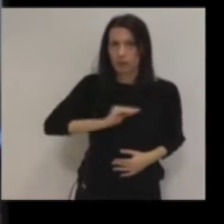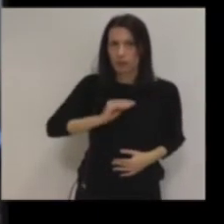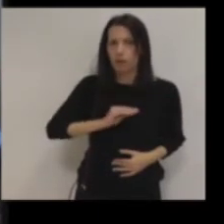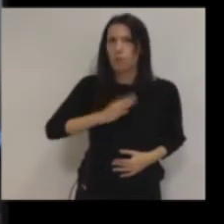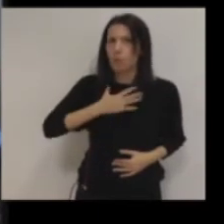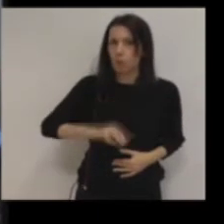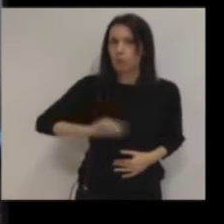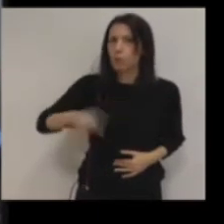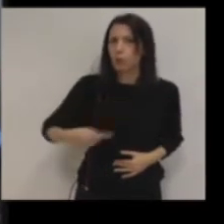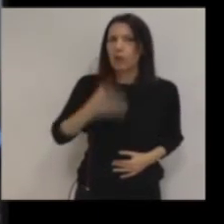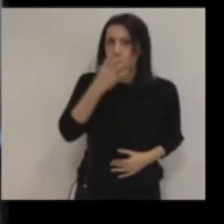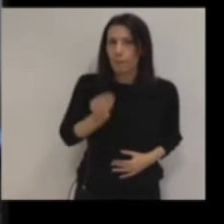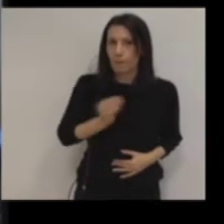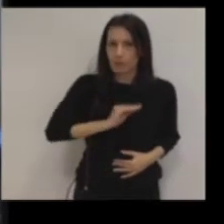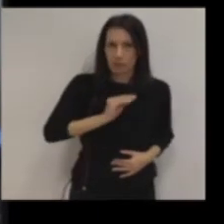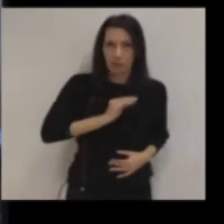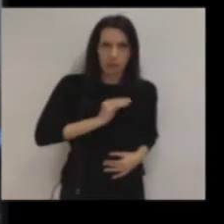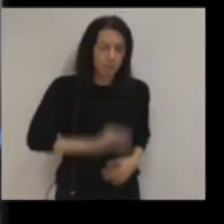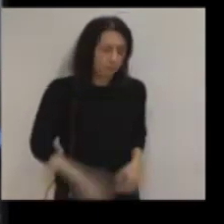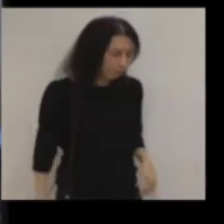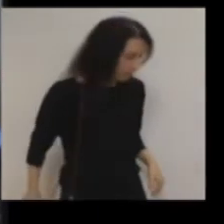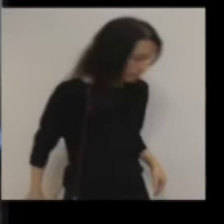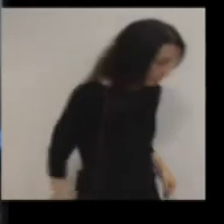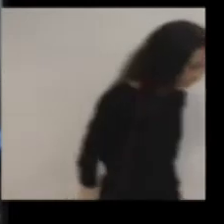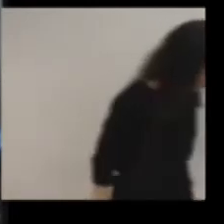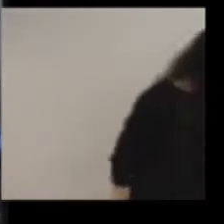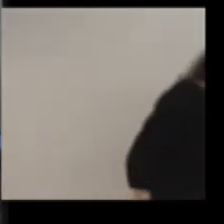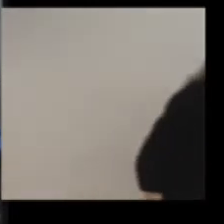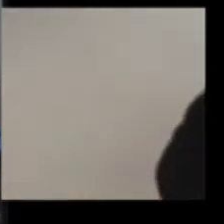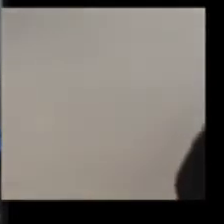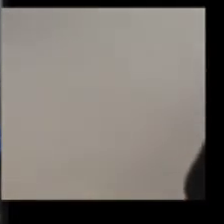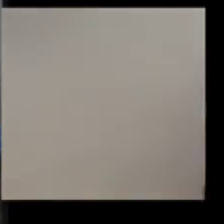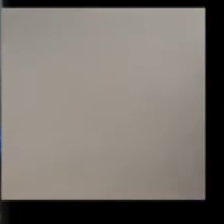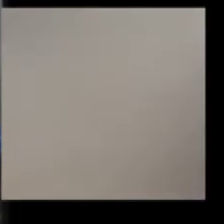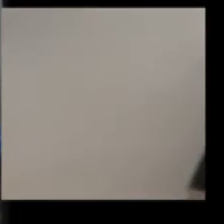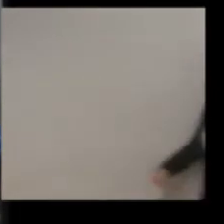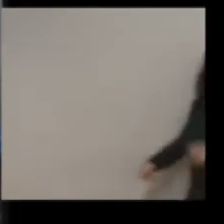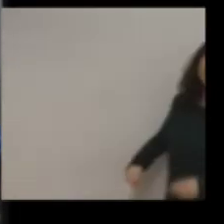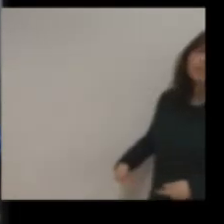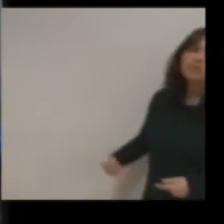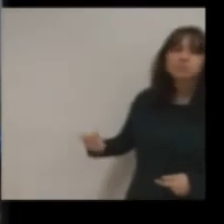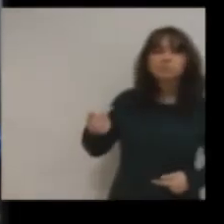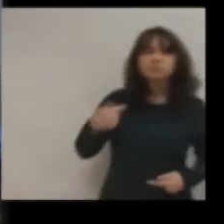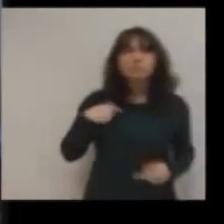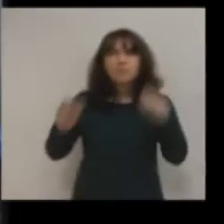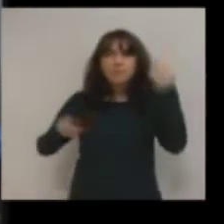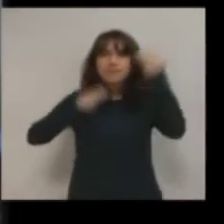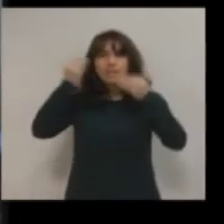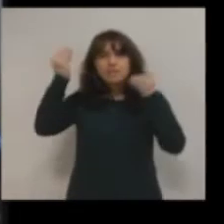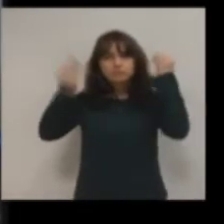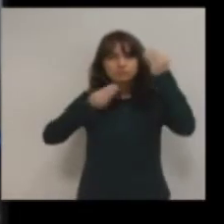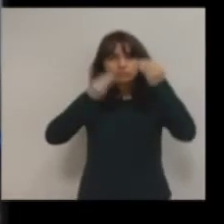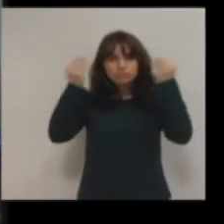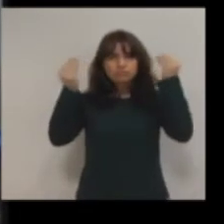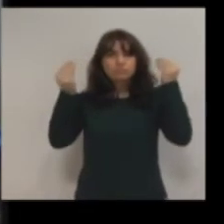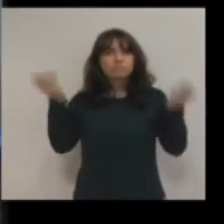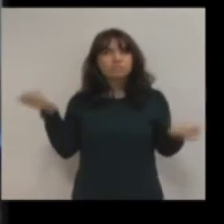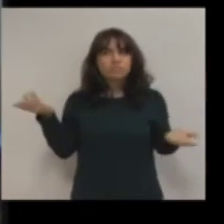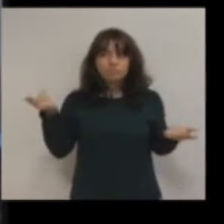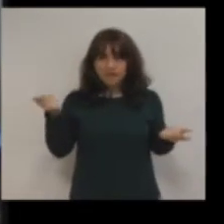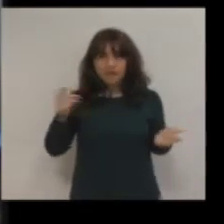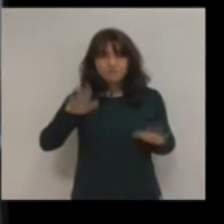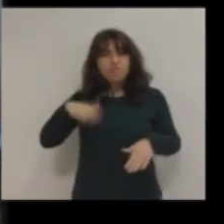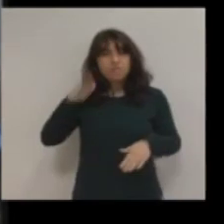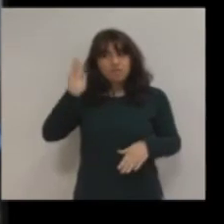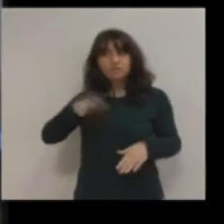tener consecuencias dramáticas, ¿no? ¿Hasta qué punto, yo me pregunto muchas veces, hasta qué punto podría ser un delito, y hablo de